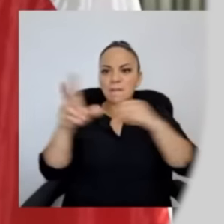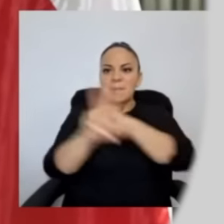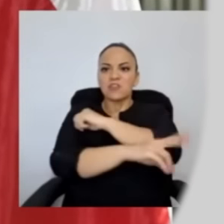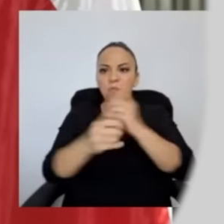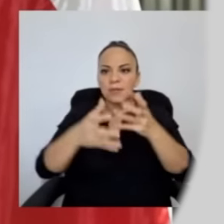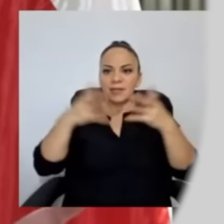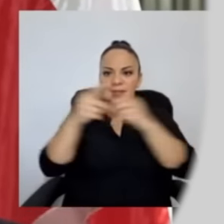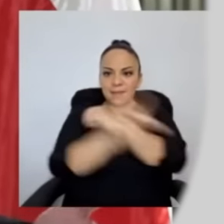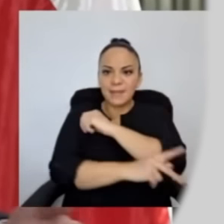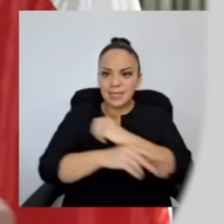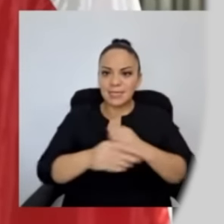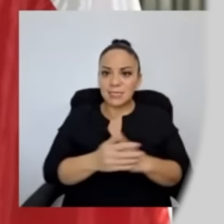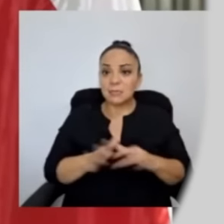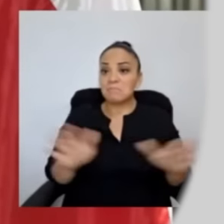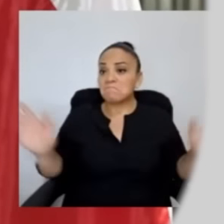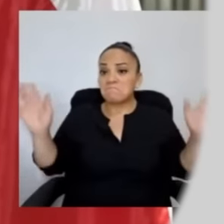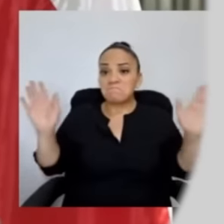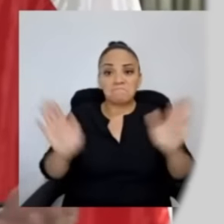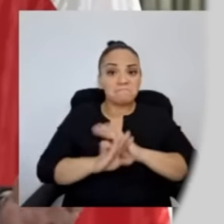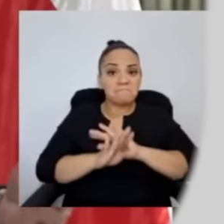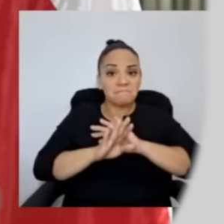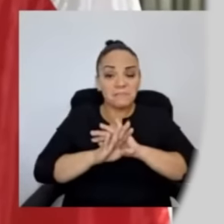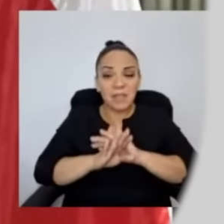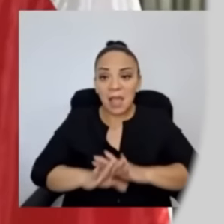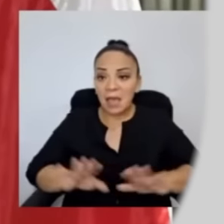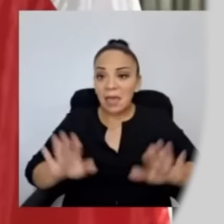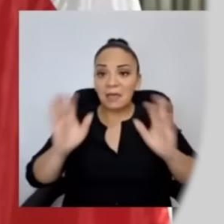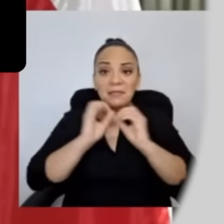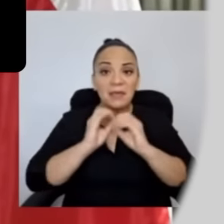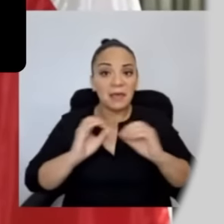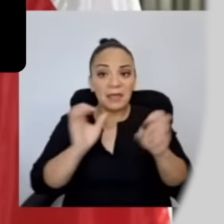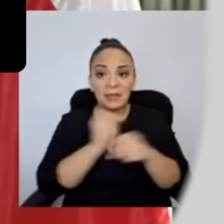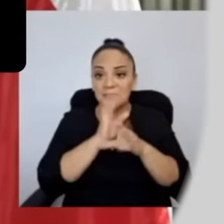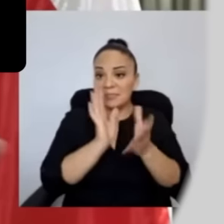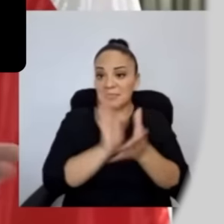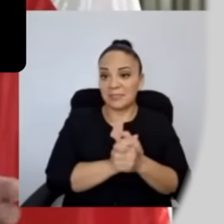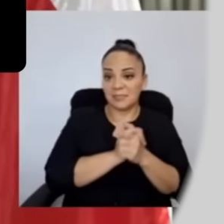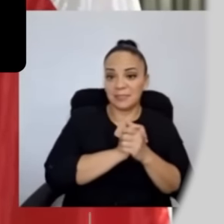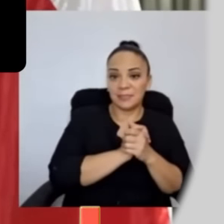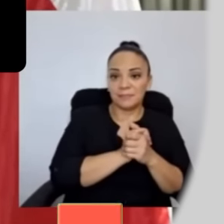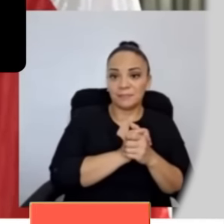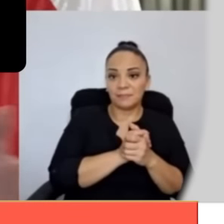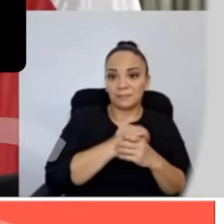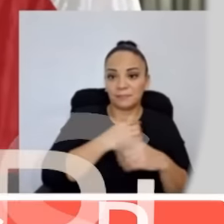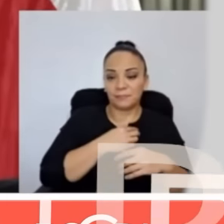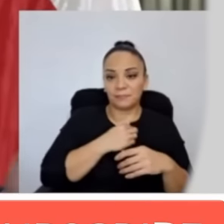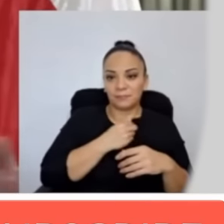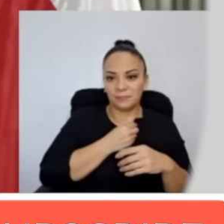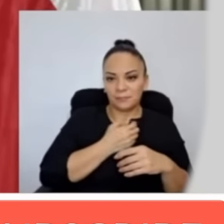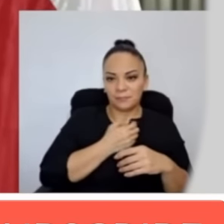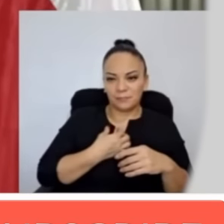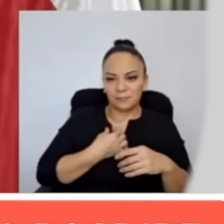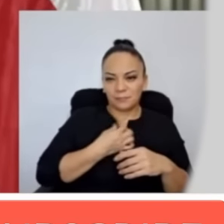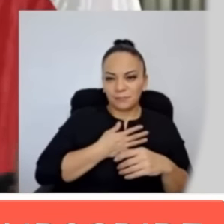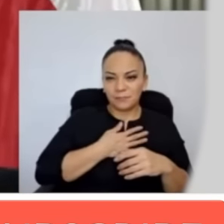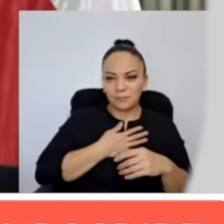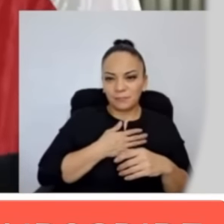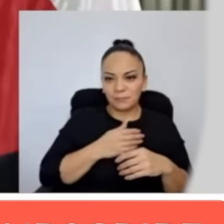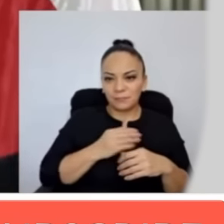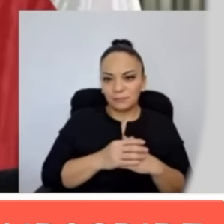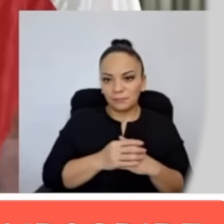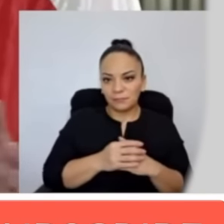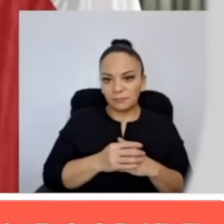Y no pasa nada. Y la rocha, y el jumper, y el cementazo, y las